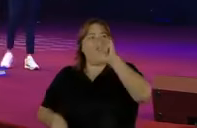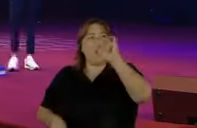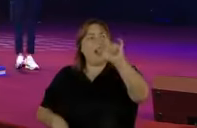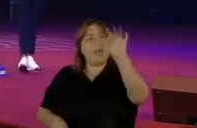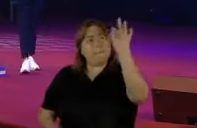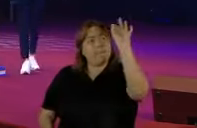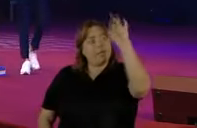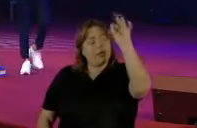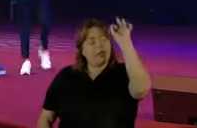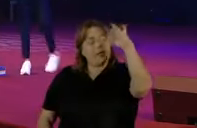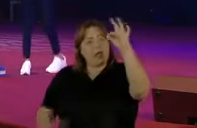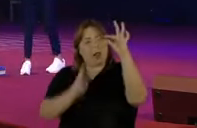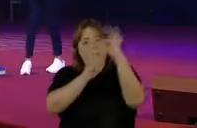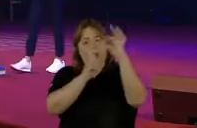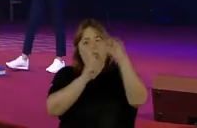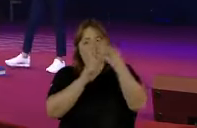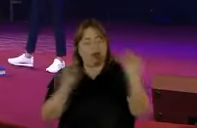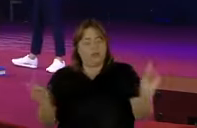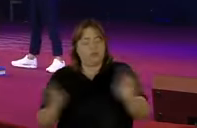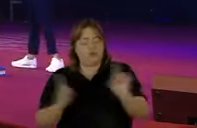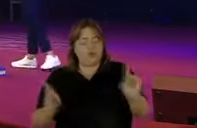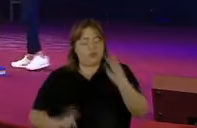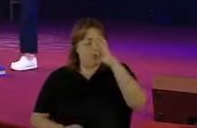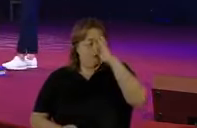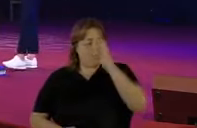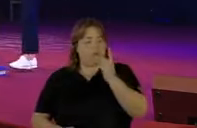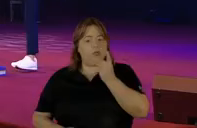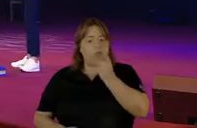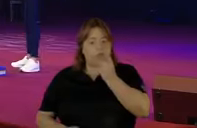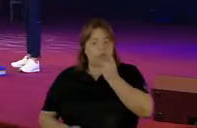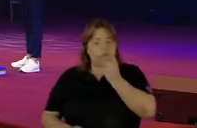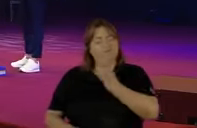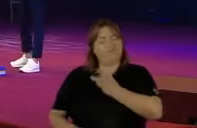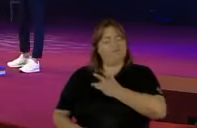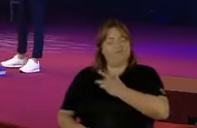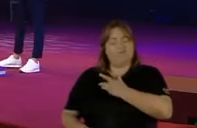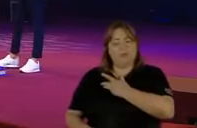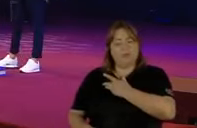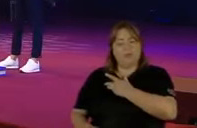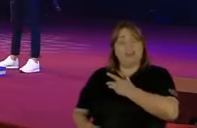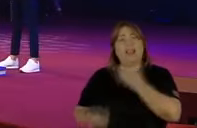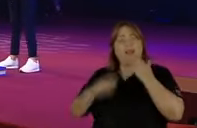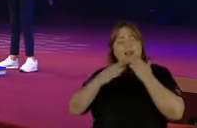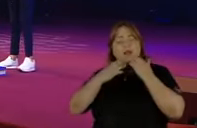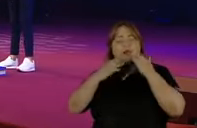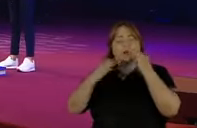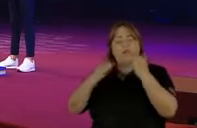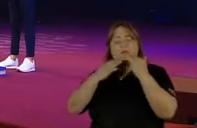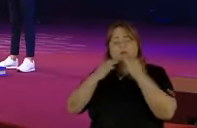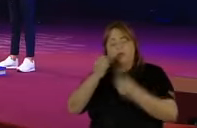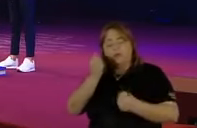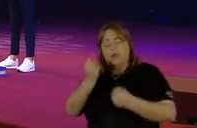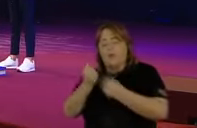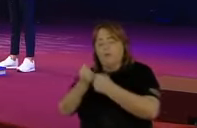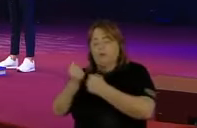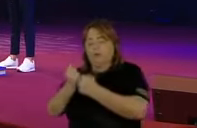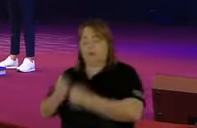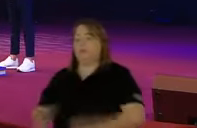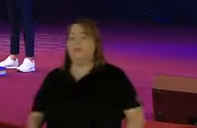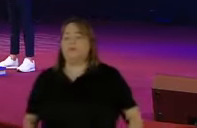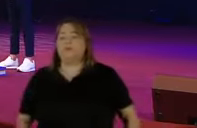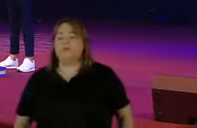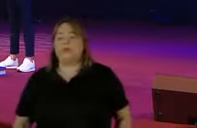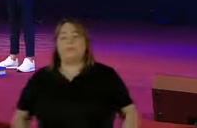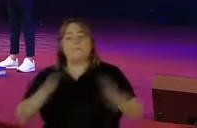la palabra del Señor allá en República Dominicana. Así que de todo corazón se les va a agradecer. Así que nada, les amamos,